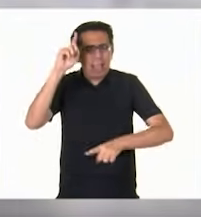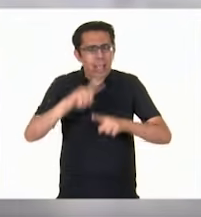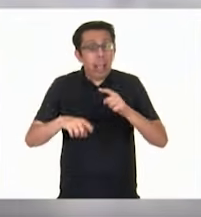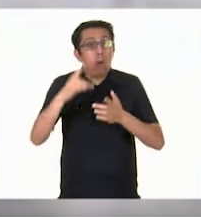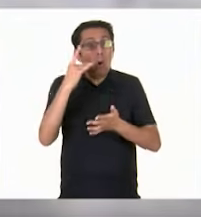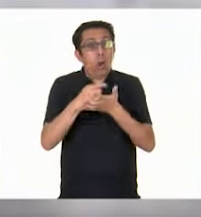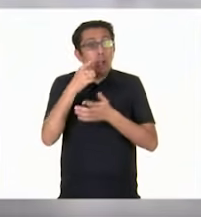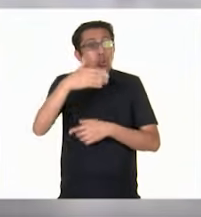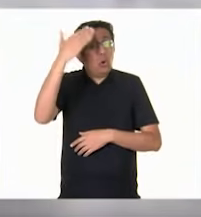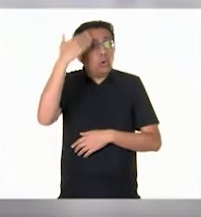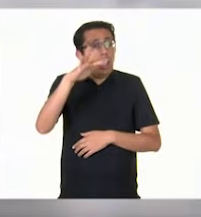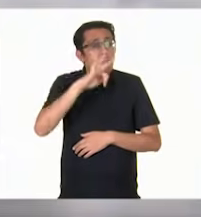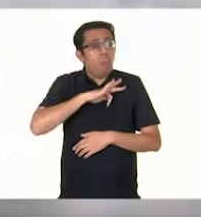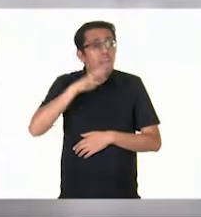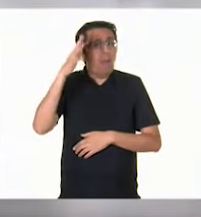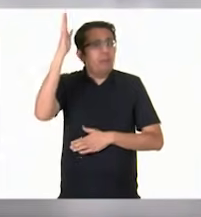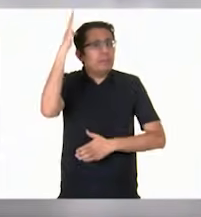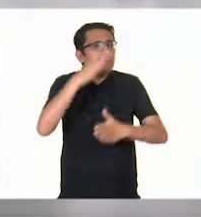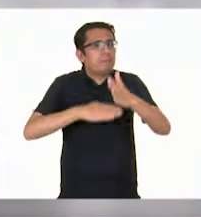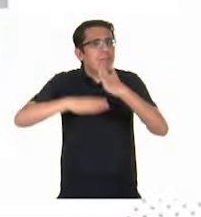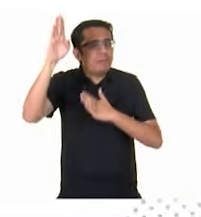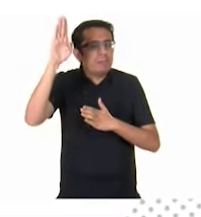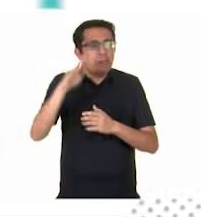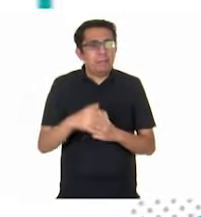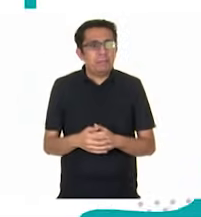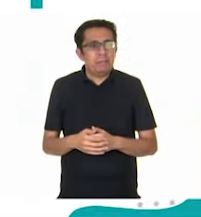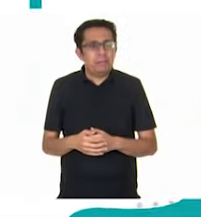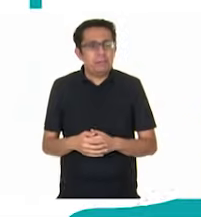solamente tú sabes hasta dónde puedes llegar.